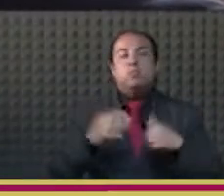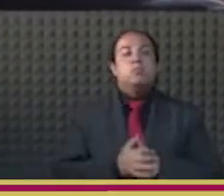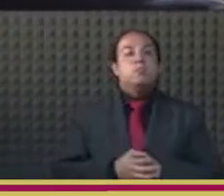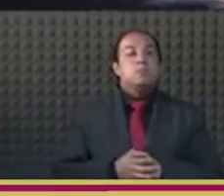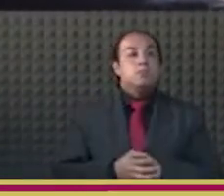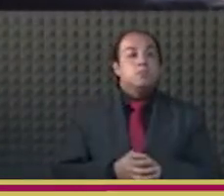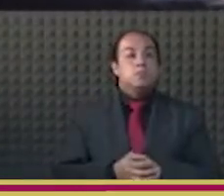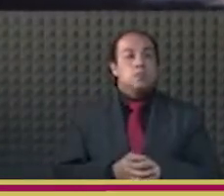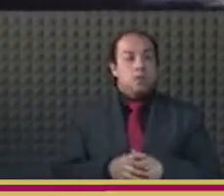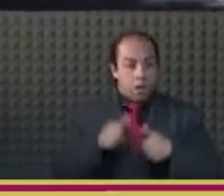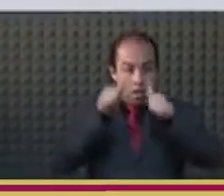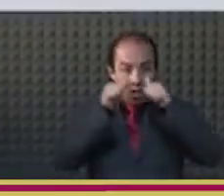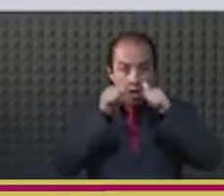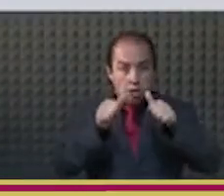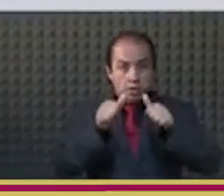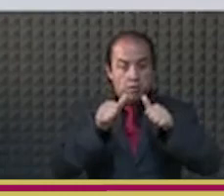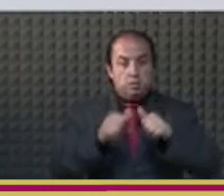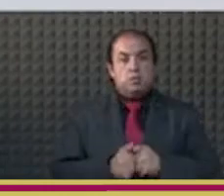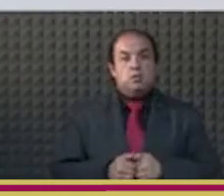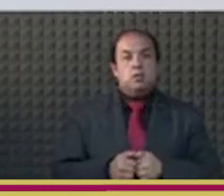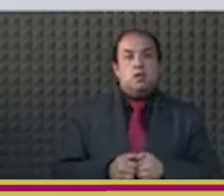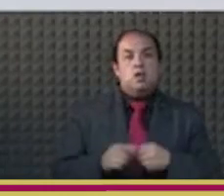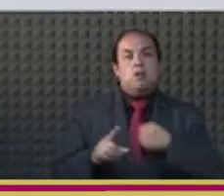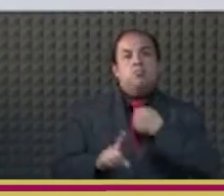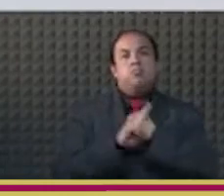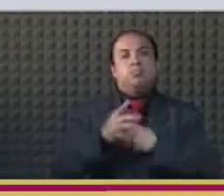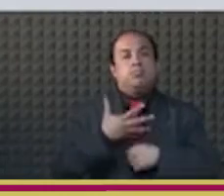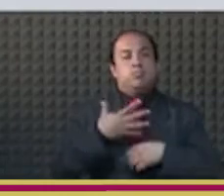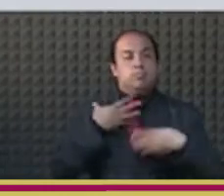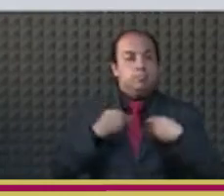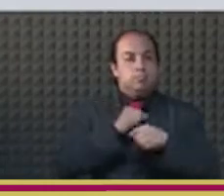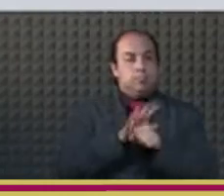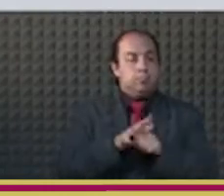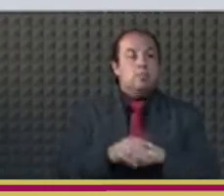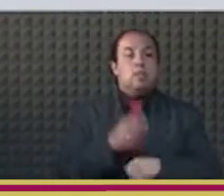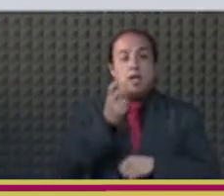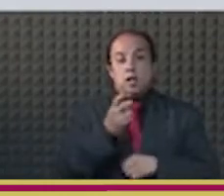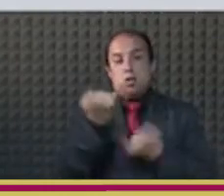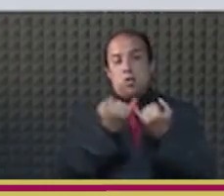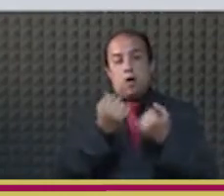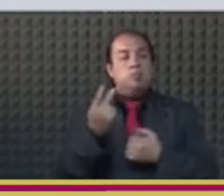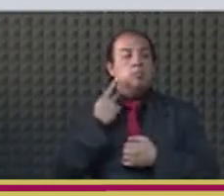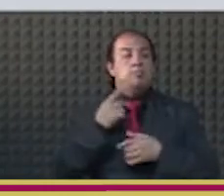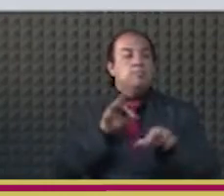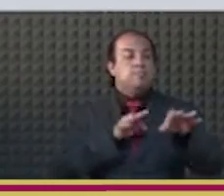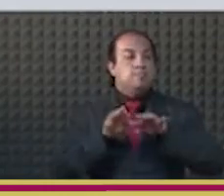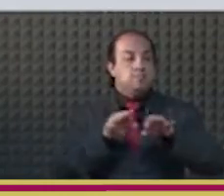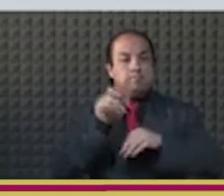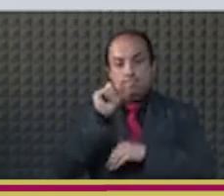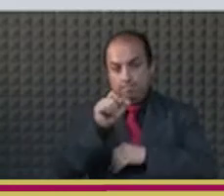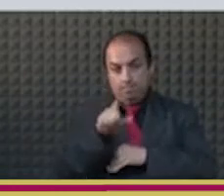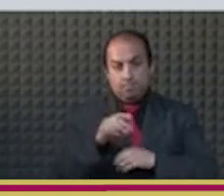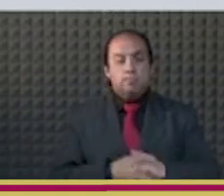poder atender los efectos negativos de la pandemia. Como eso, las políticas laborales, que aquí también